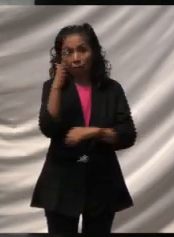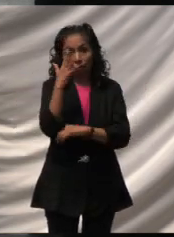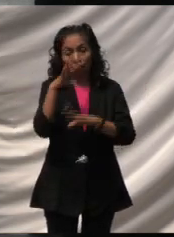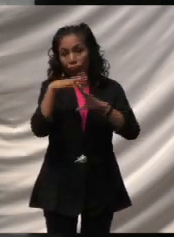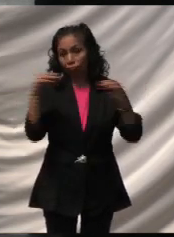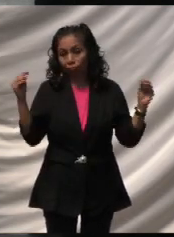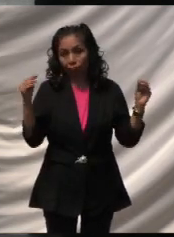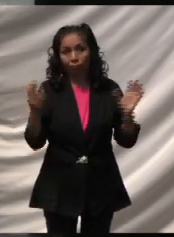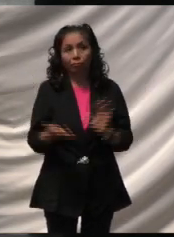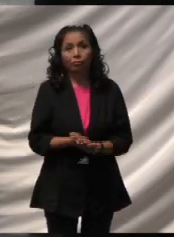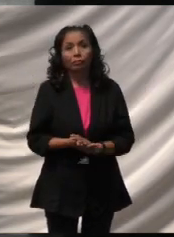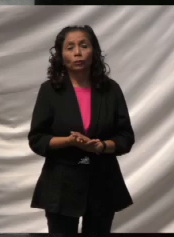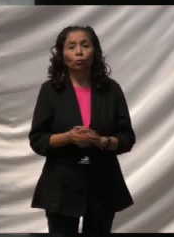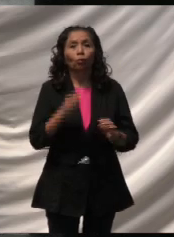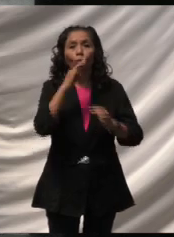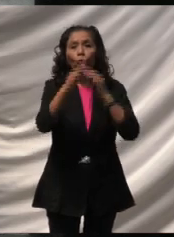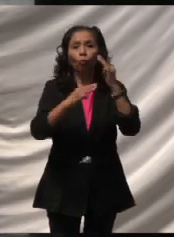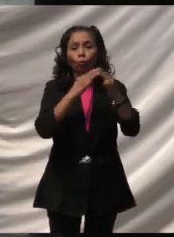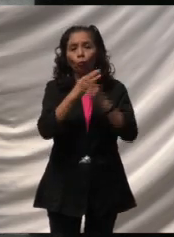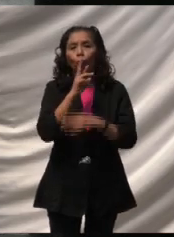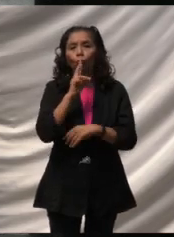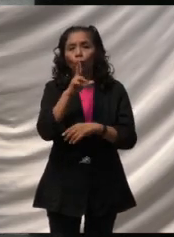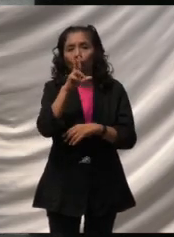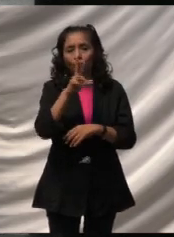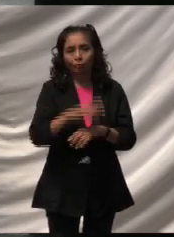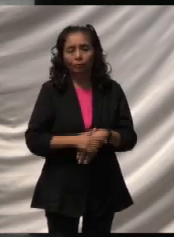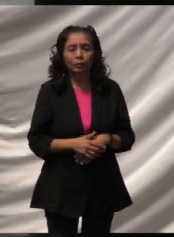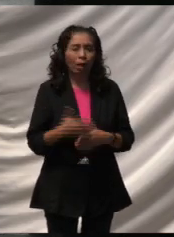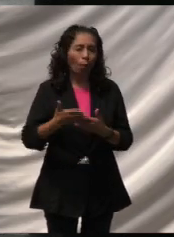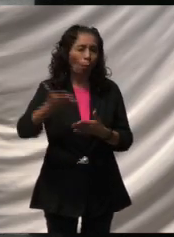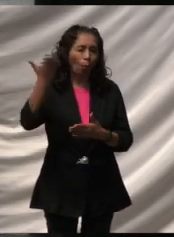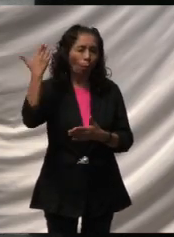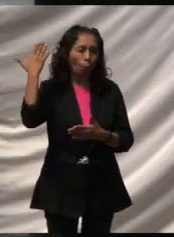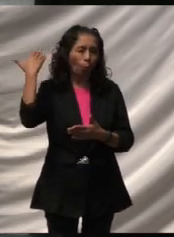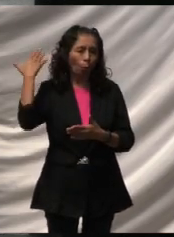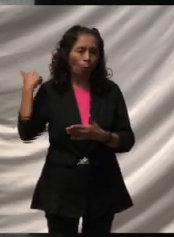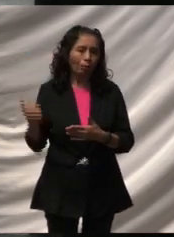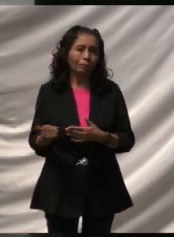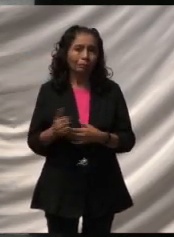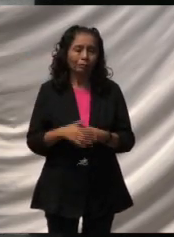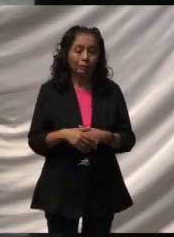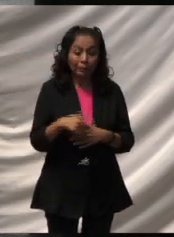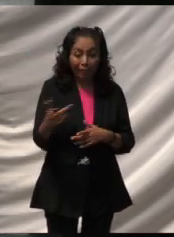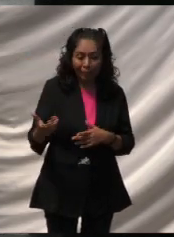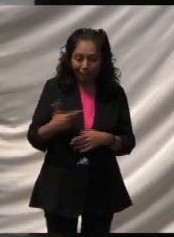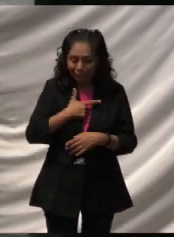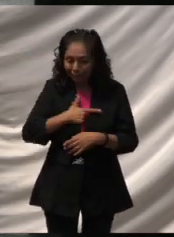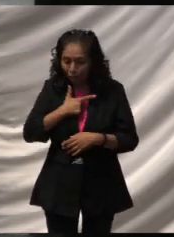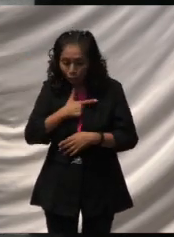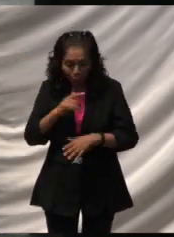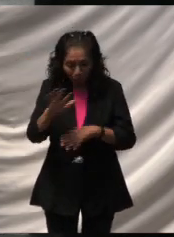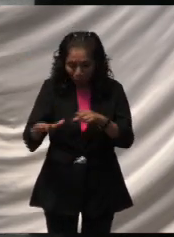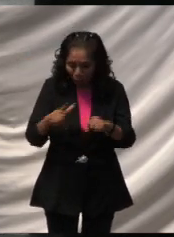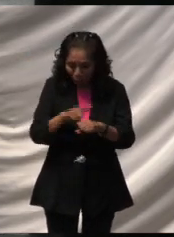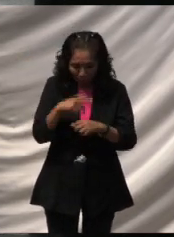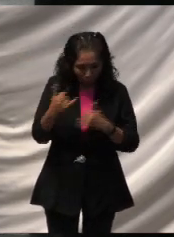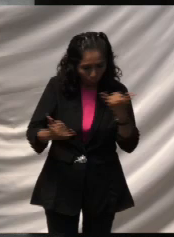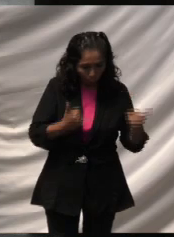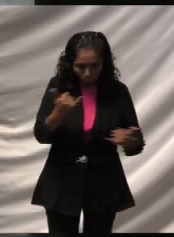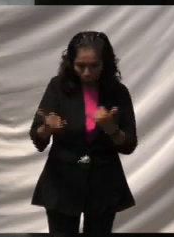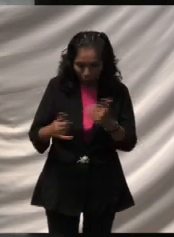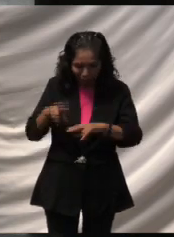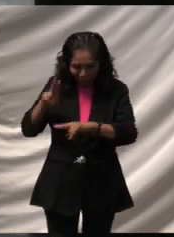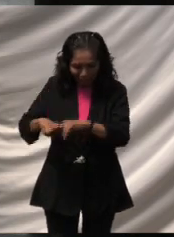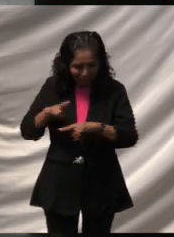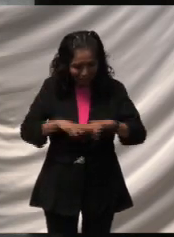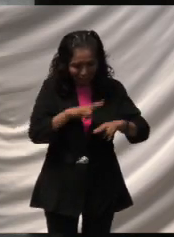se titula Por un mundo mejor. Hace un tiempo atrás nació Nicole. A ella le encantaba jugar con los animales. Le gustaba sentarse